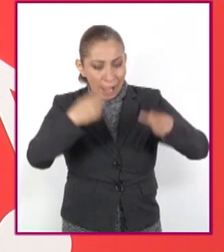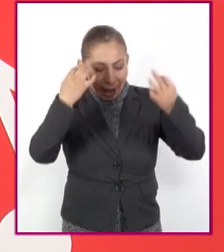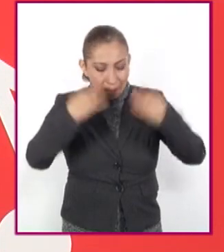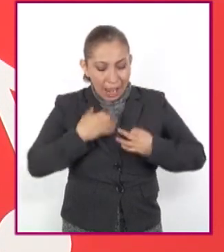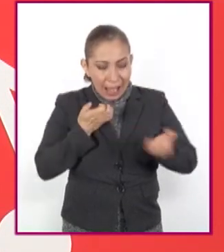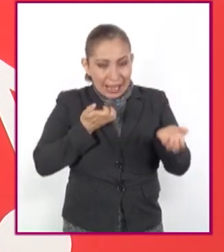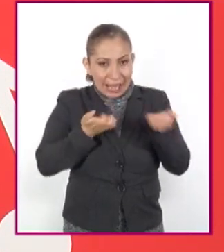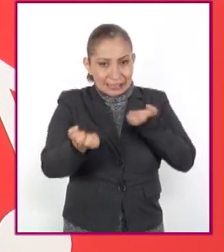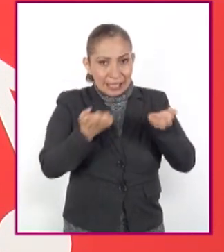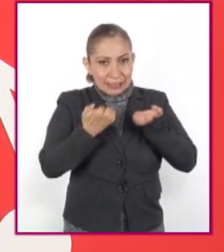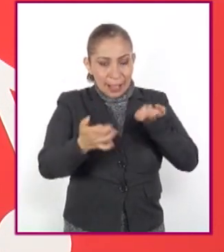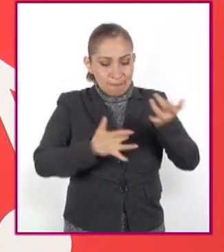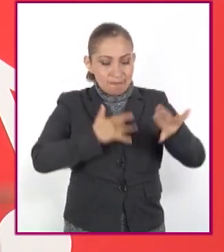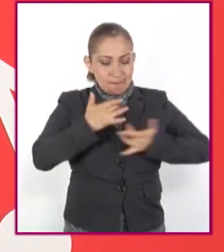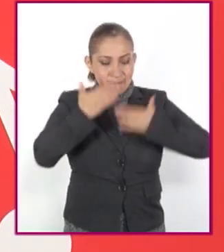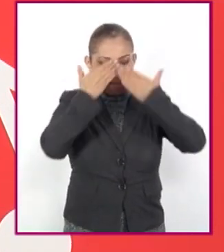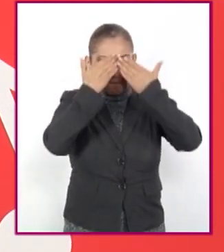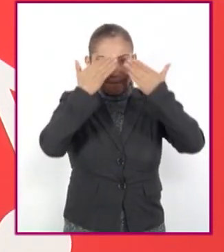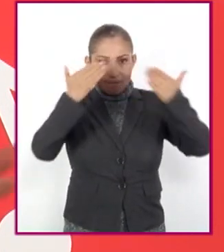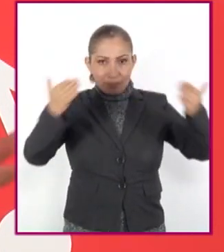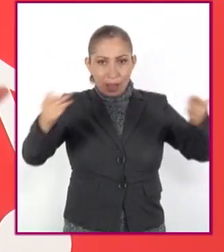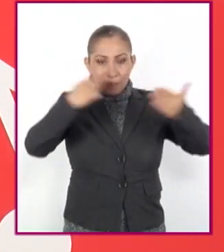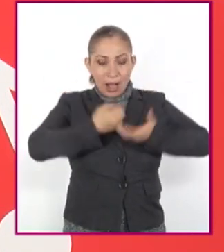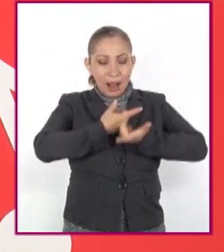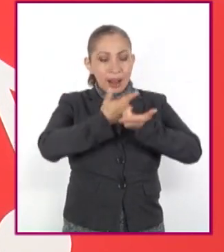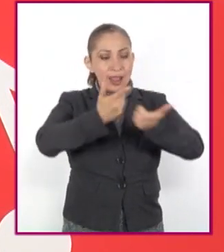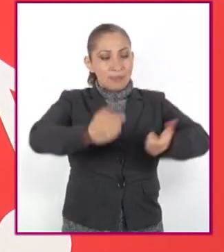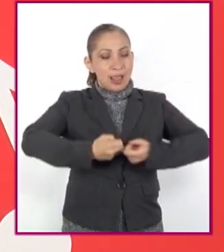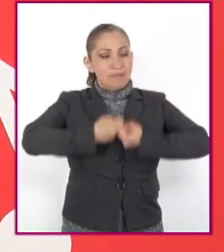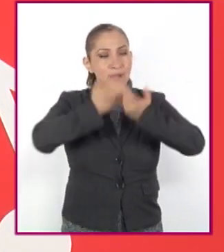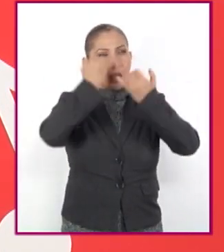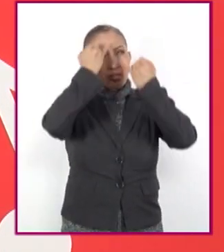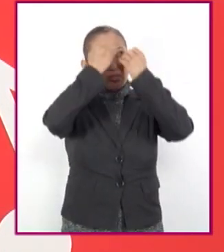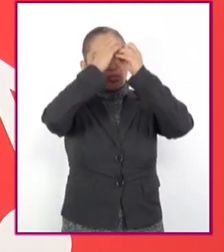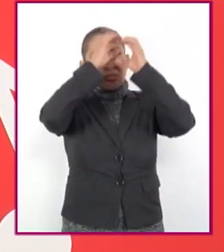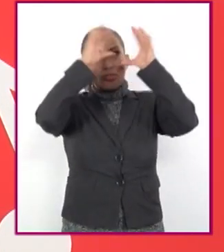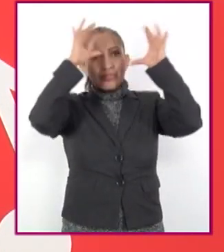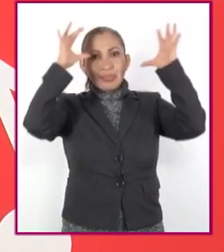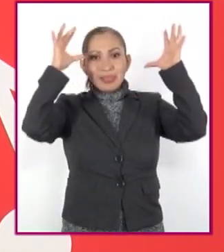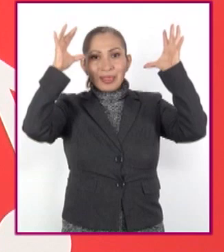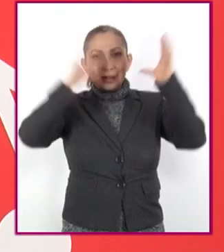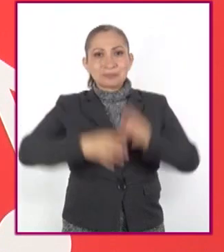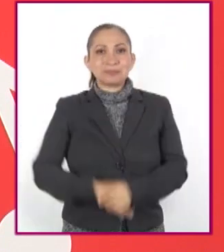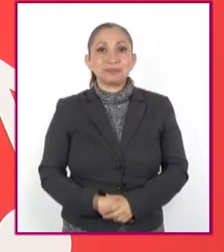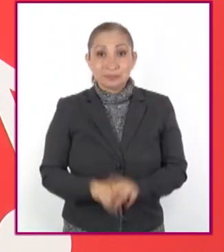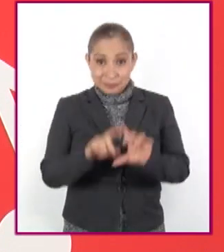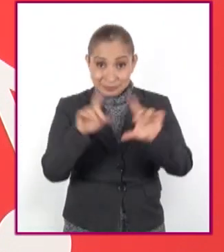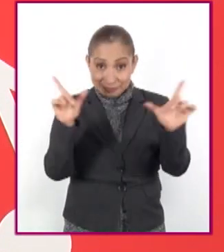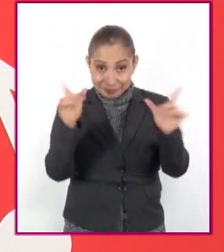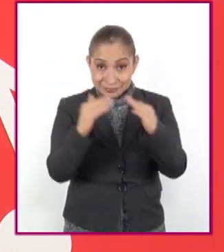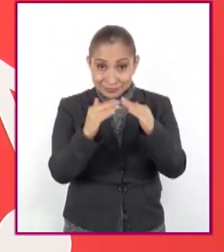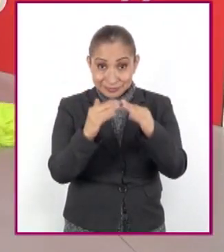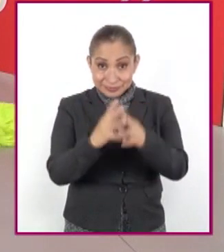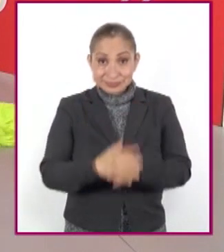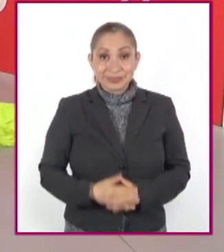un ejercicio de sensibilidad para liberar nuestra imaginación y creatividad. ¿Están listos en